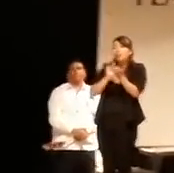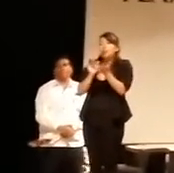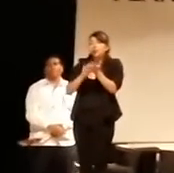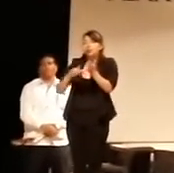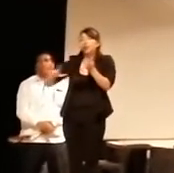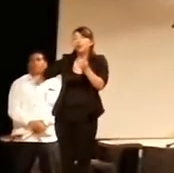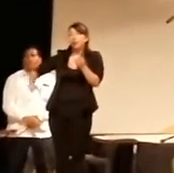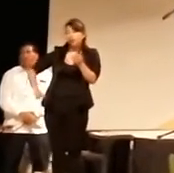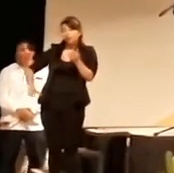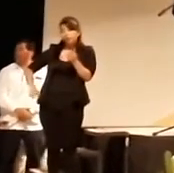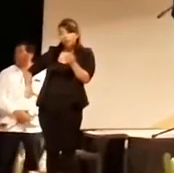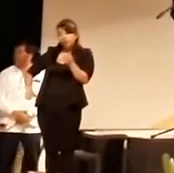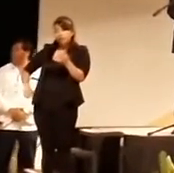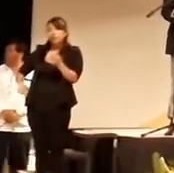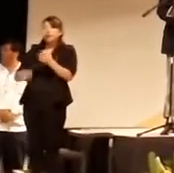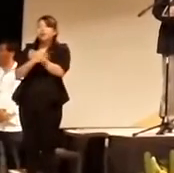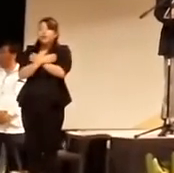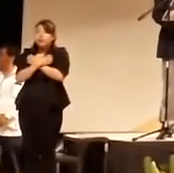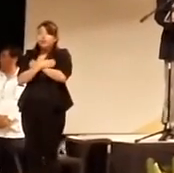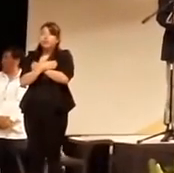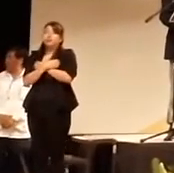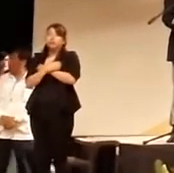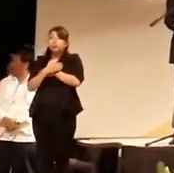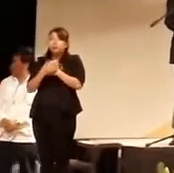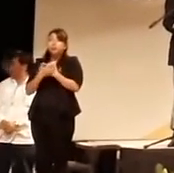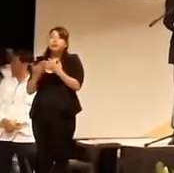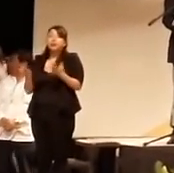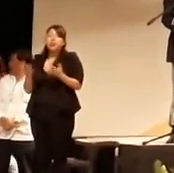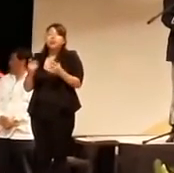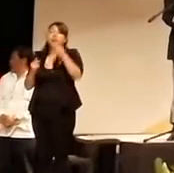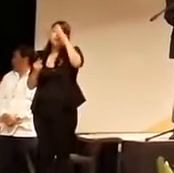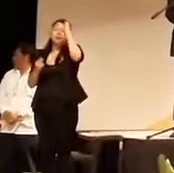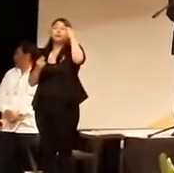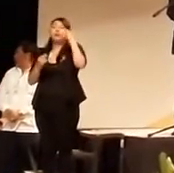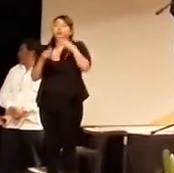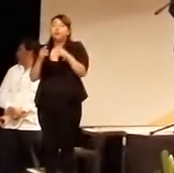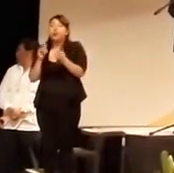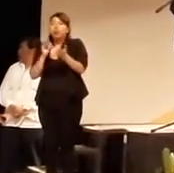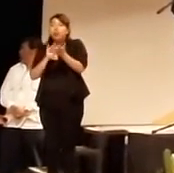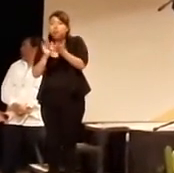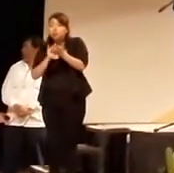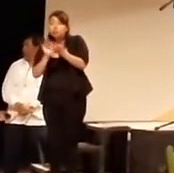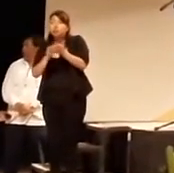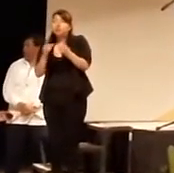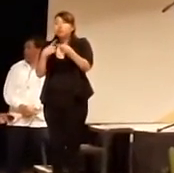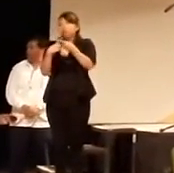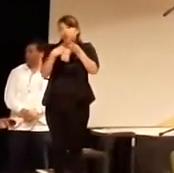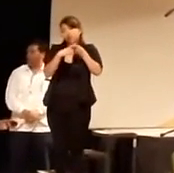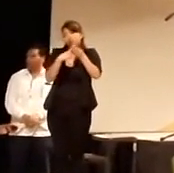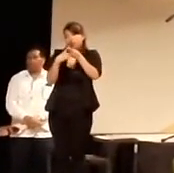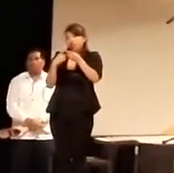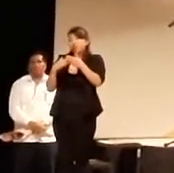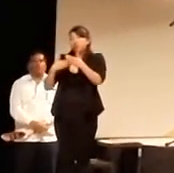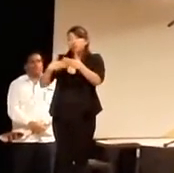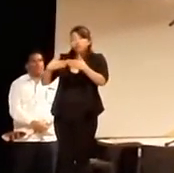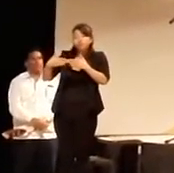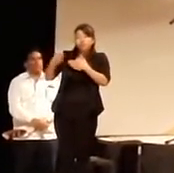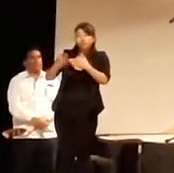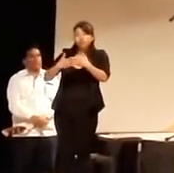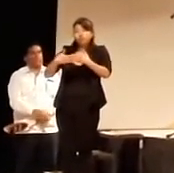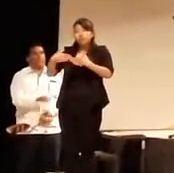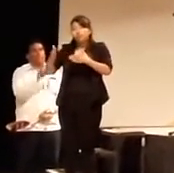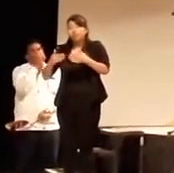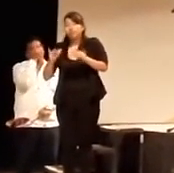en materia educativa. Fórmulas fantásticas que han arruinado muchos procesos y que sobre